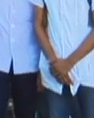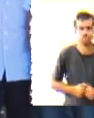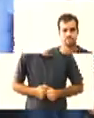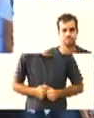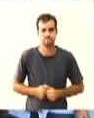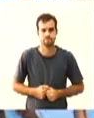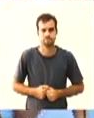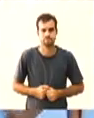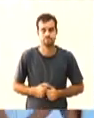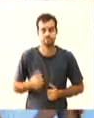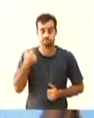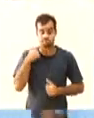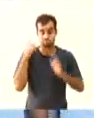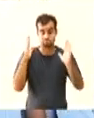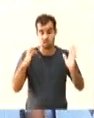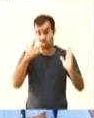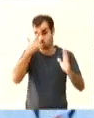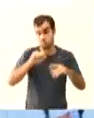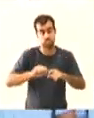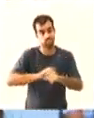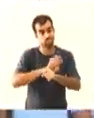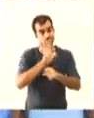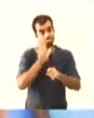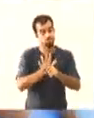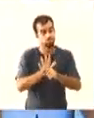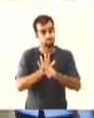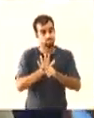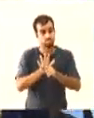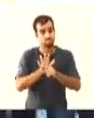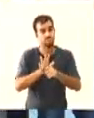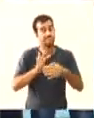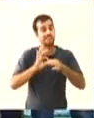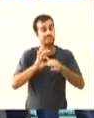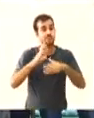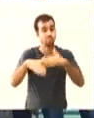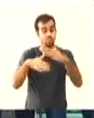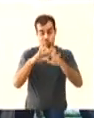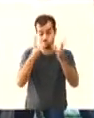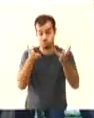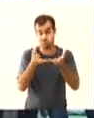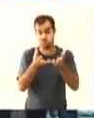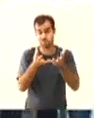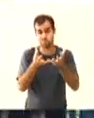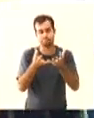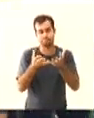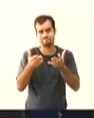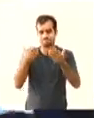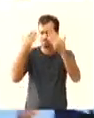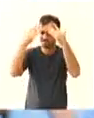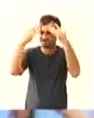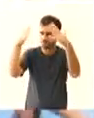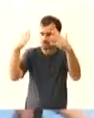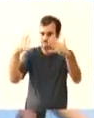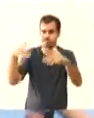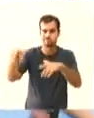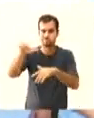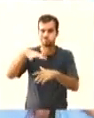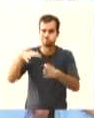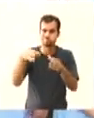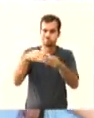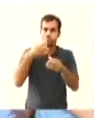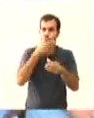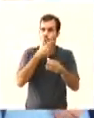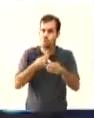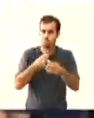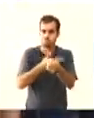Este año en que una pandemia y una situación epidemiológica especial afecta al mundo, no dejamos de felicitar a nuestros jóvenes donantes. Ellos, con su